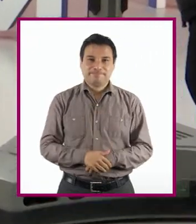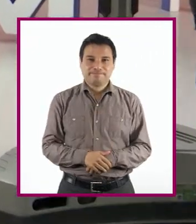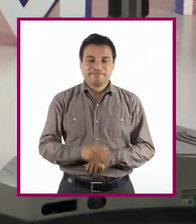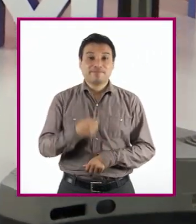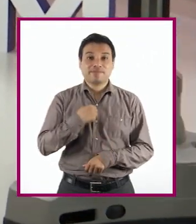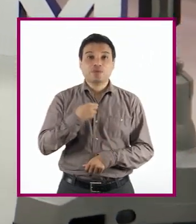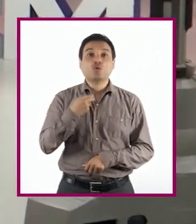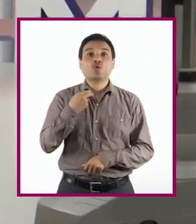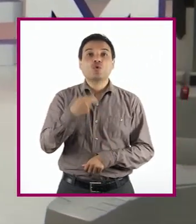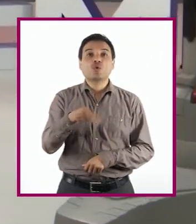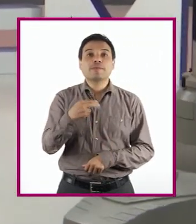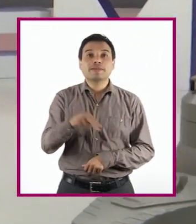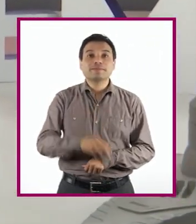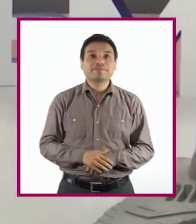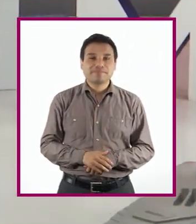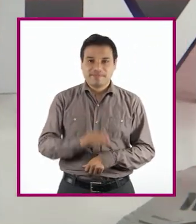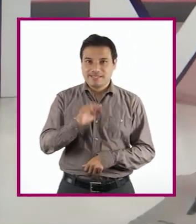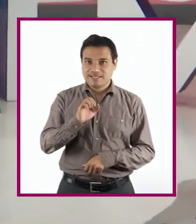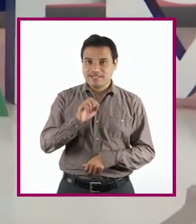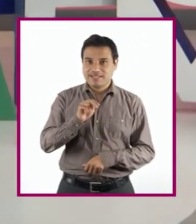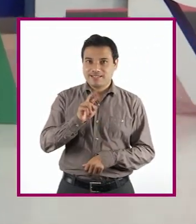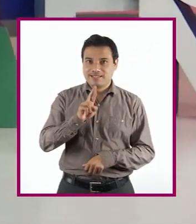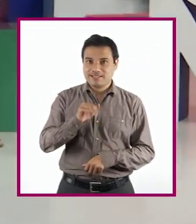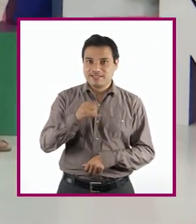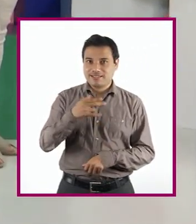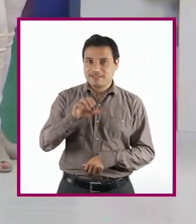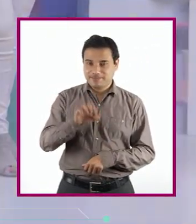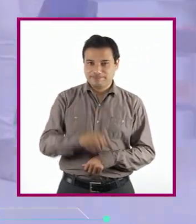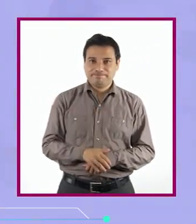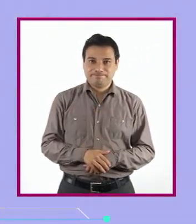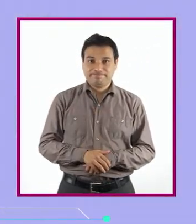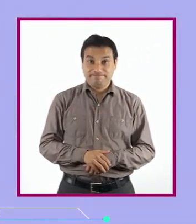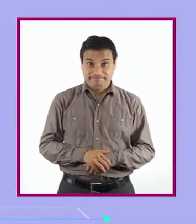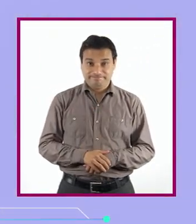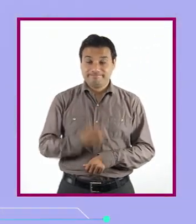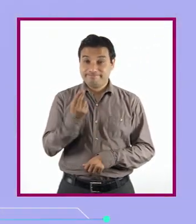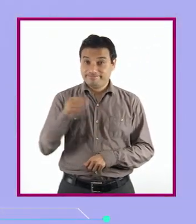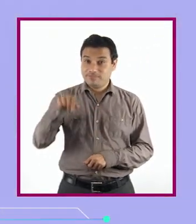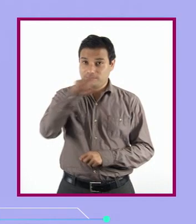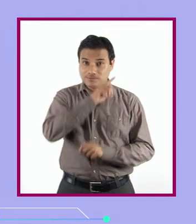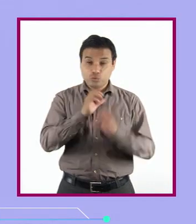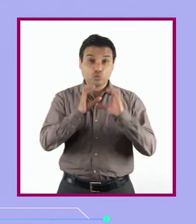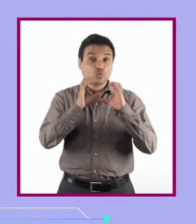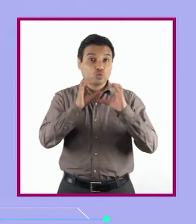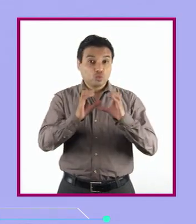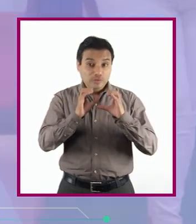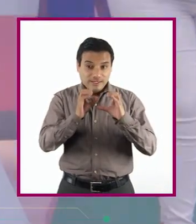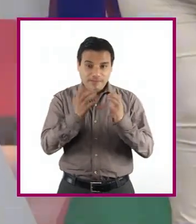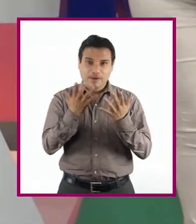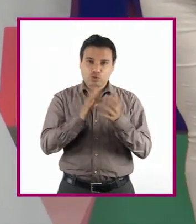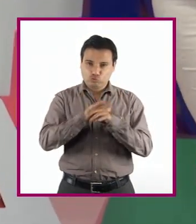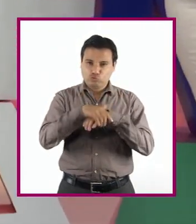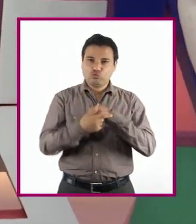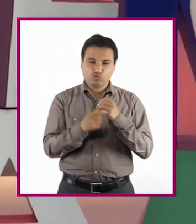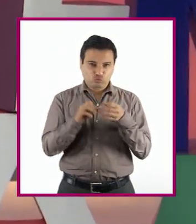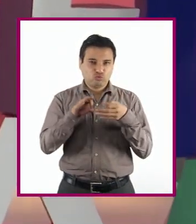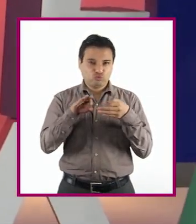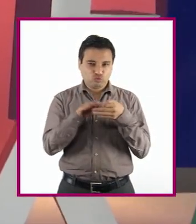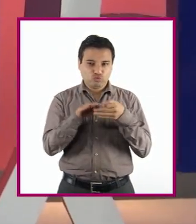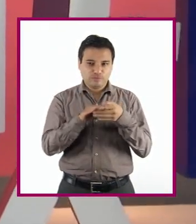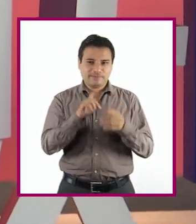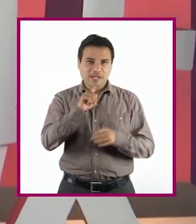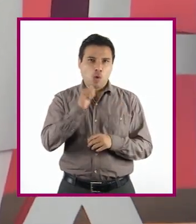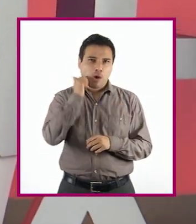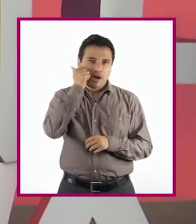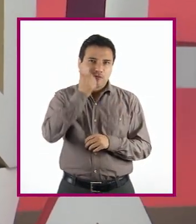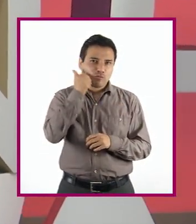nombre es Enrique Rodal. Antes de iniciar, les recuerdo que debemos seguir cuidándonos, lavando frecuentemente nuestras manos con